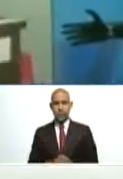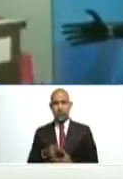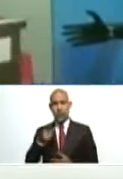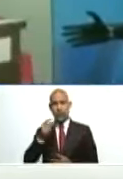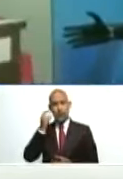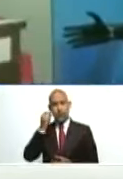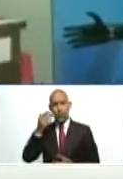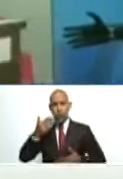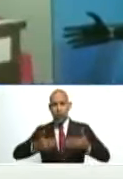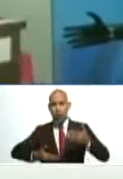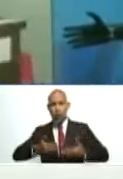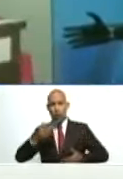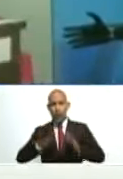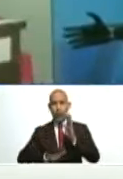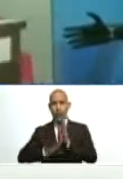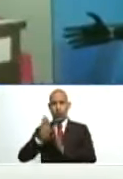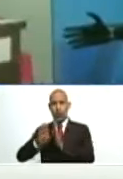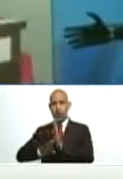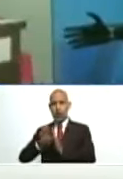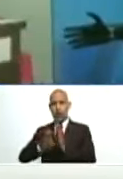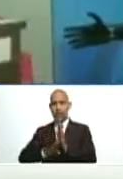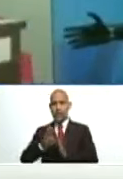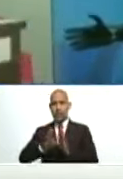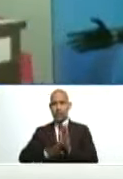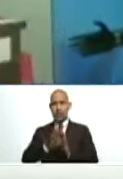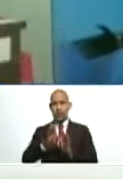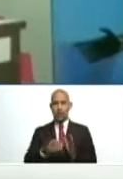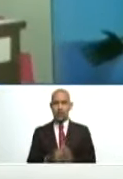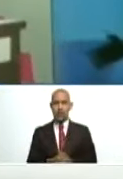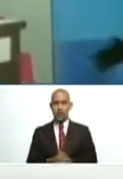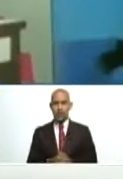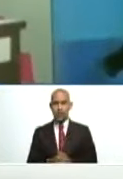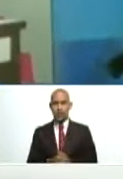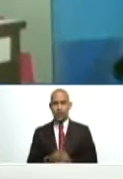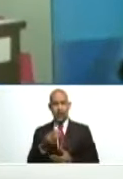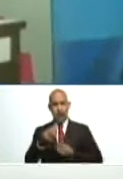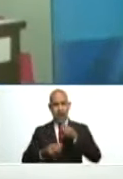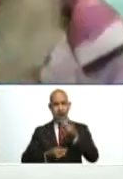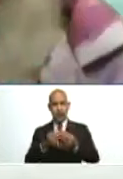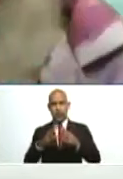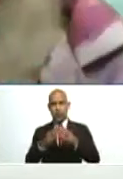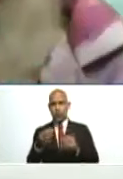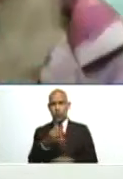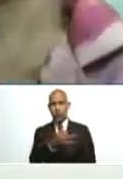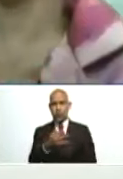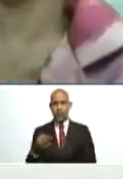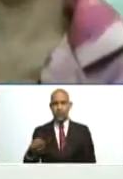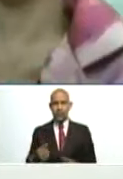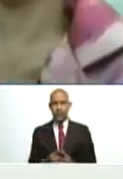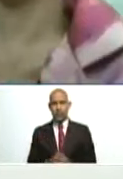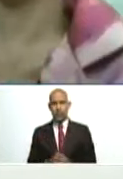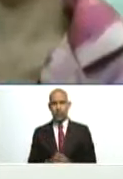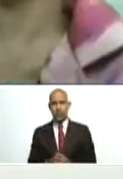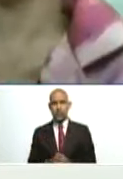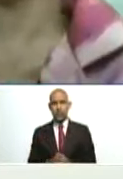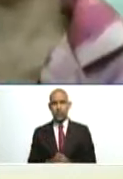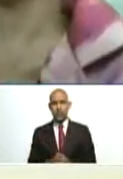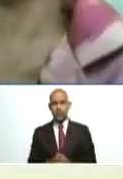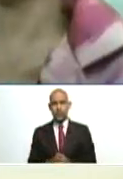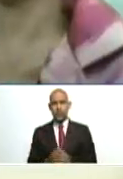robot avanzada, pero hay niveles de avance superior a esta robot. Y ya están hablando